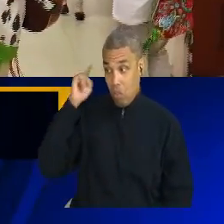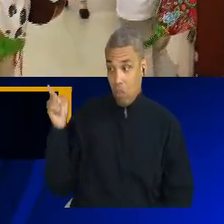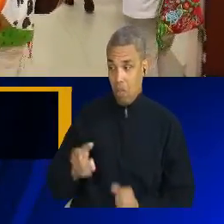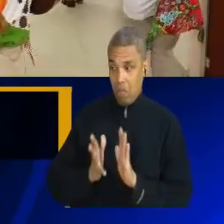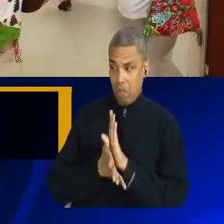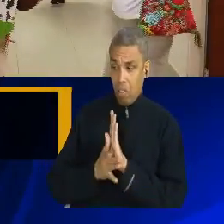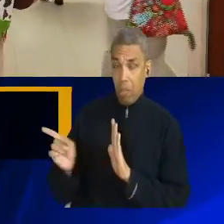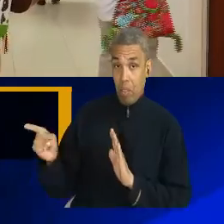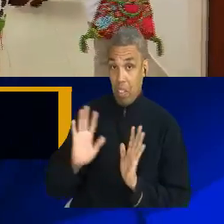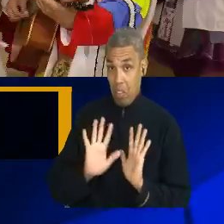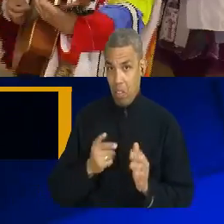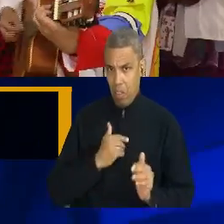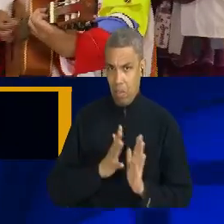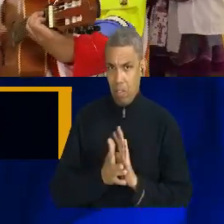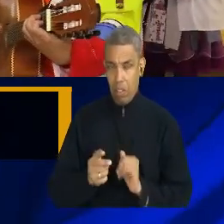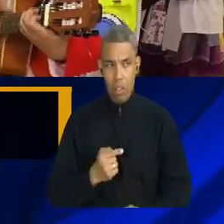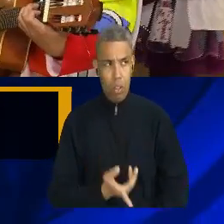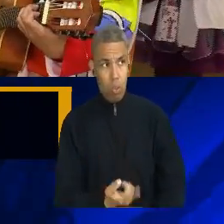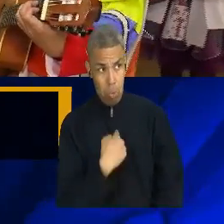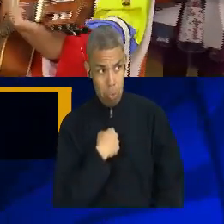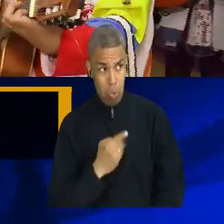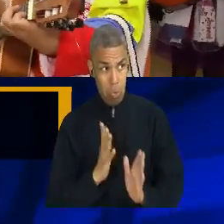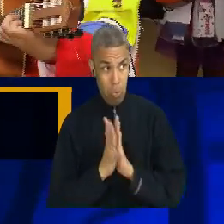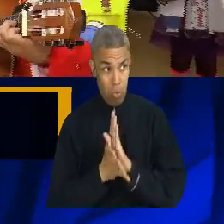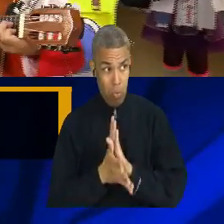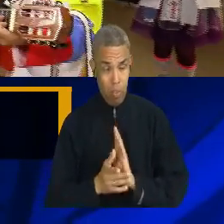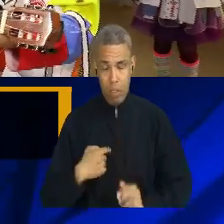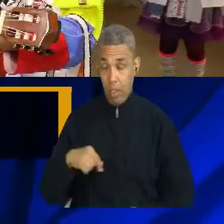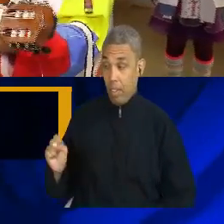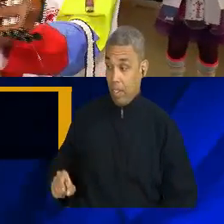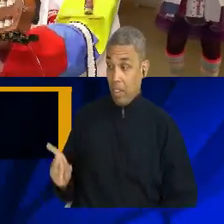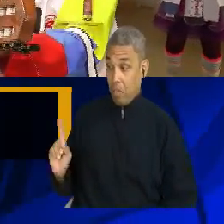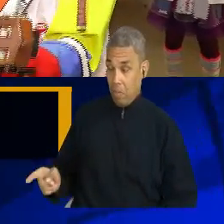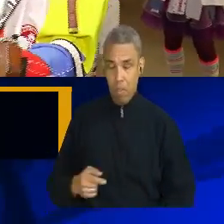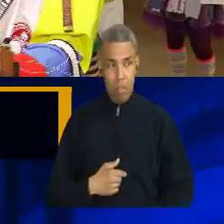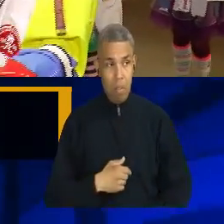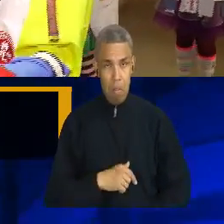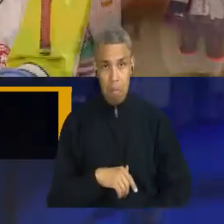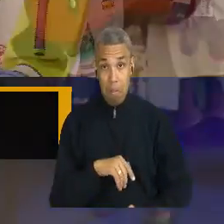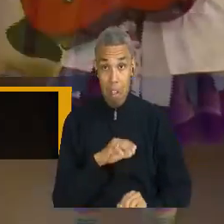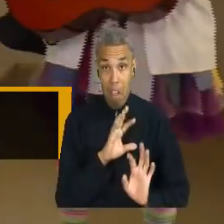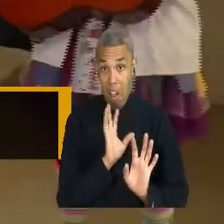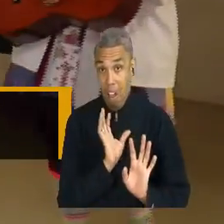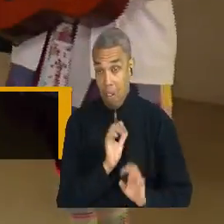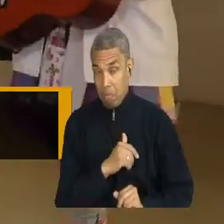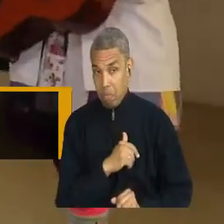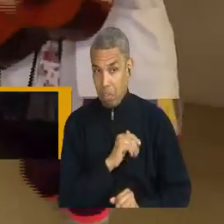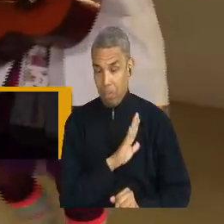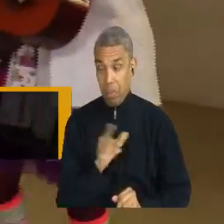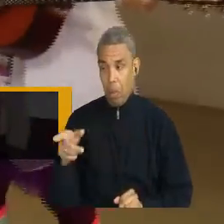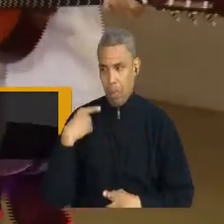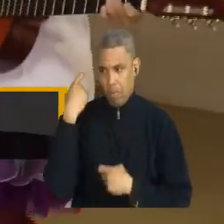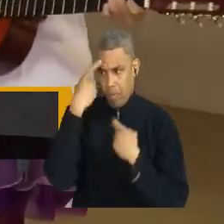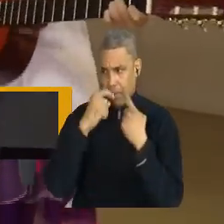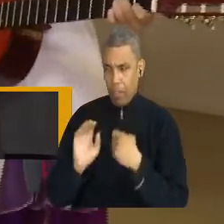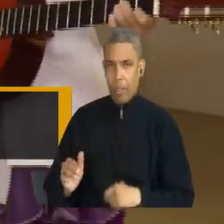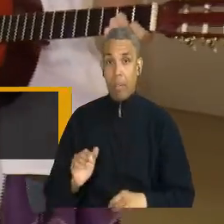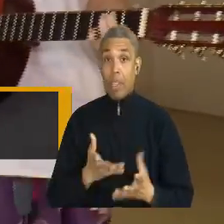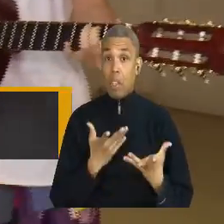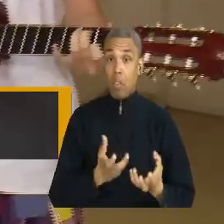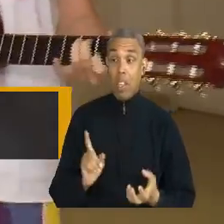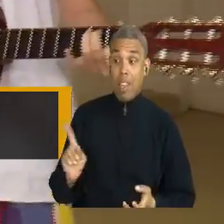mientras que ella se acuerda. Entonces trajimos todos los voluntarios de Bucaramanga. Pero yo quiero que sean voluntarios de